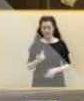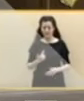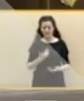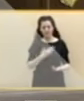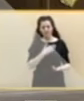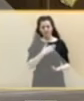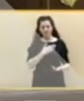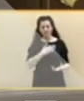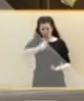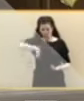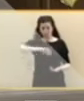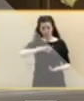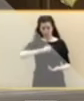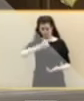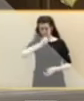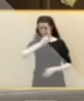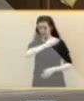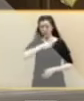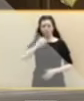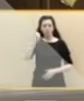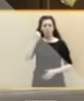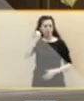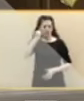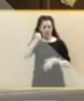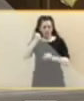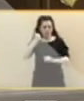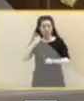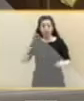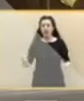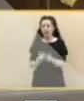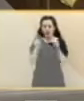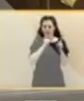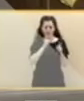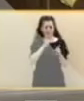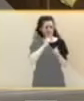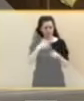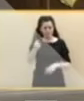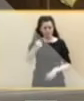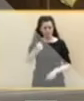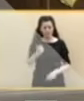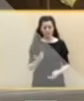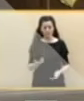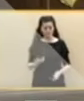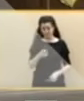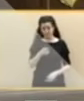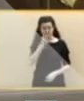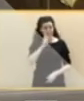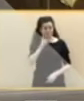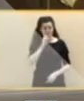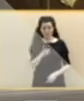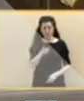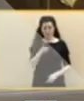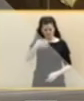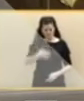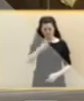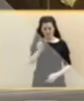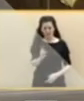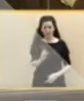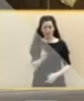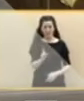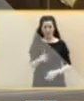De todas formas hay una consideración. Es un poco absurdo. Sobre todo por una razón, porque en otras mociones de censura el Congreso está dividido. Todo el mundo